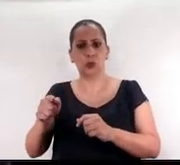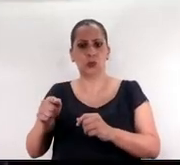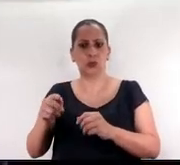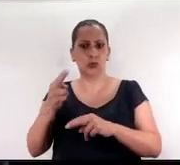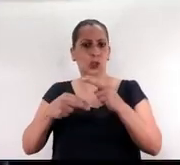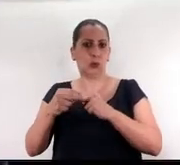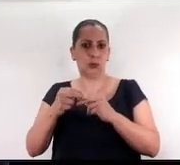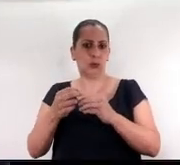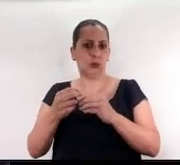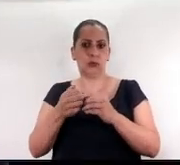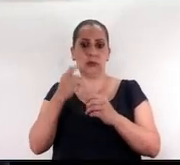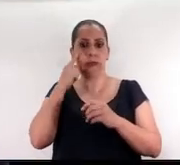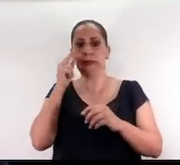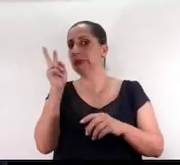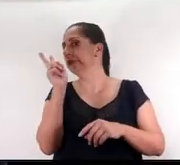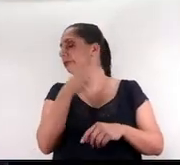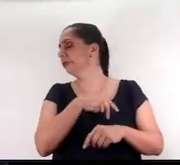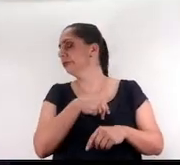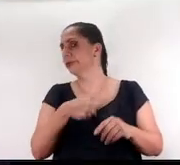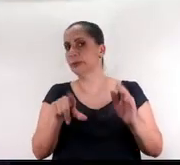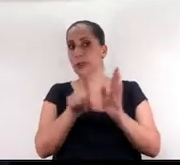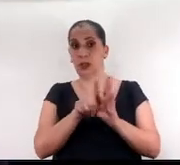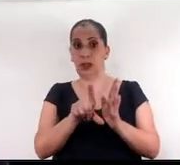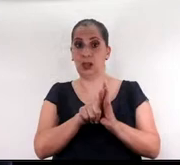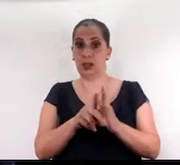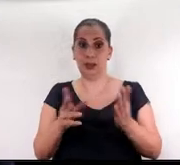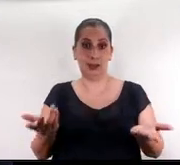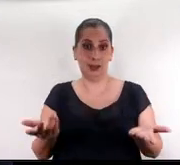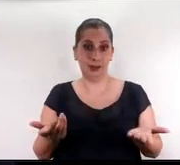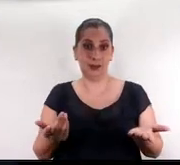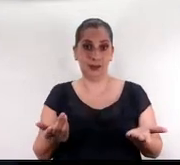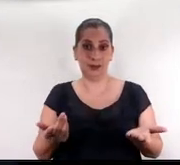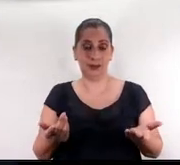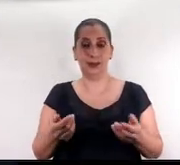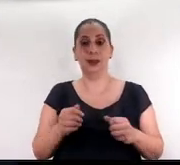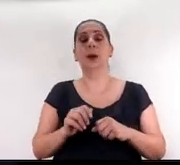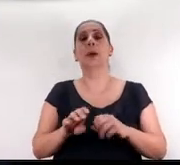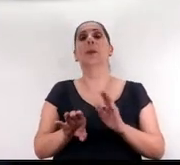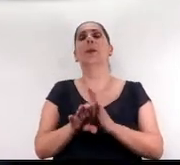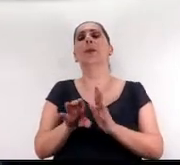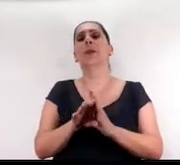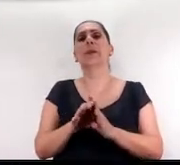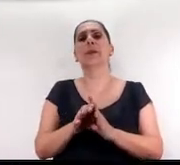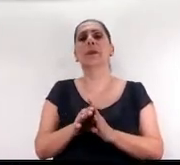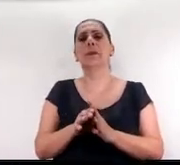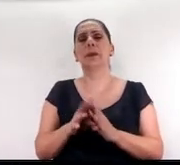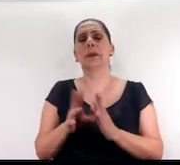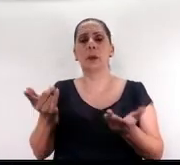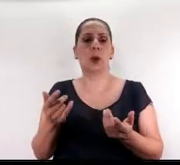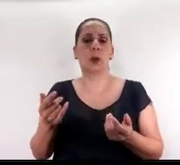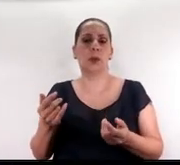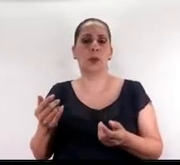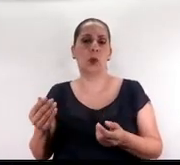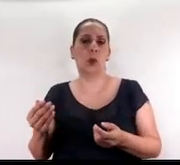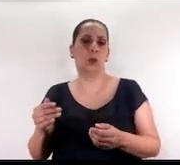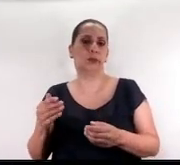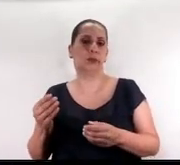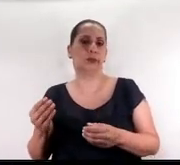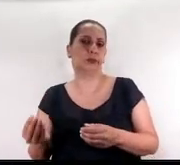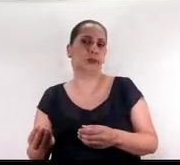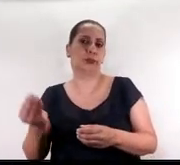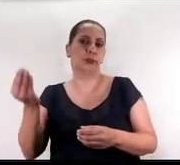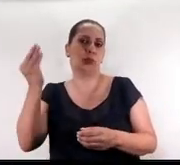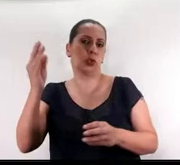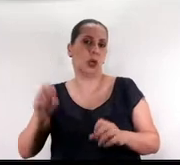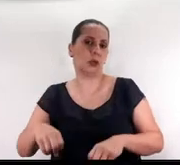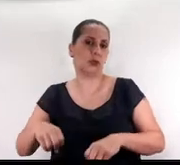es decir, obligan en la práctica que haya uso mixto cuando porque el muchacho, el niño se, o el muchacho